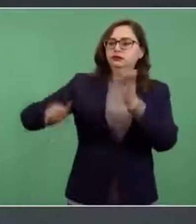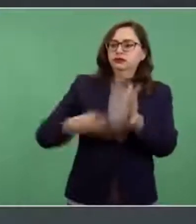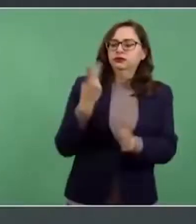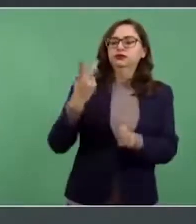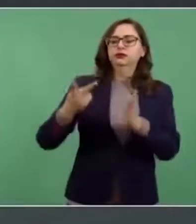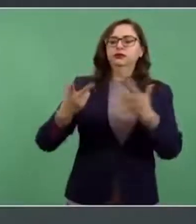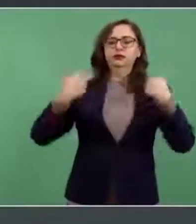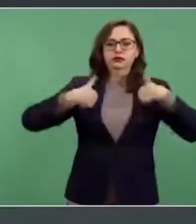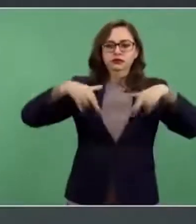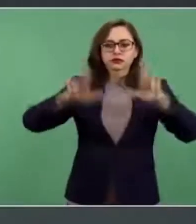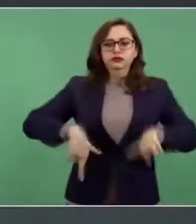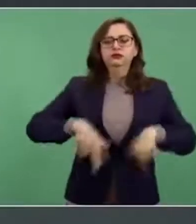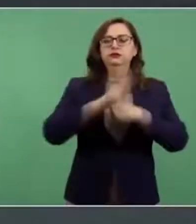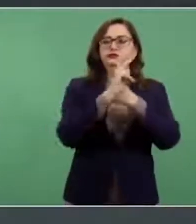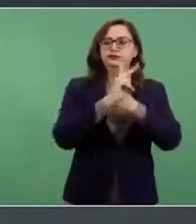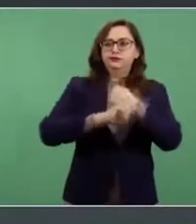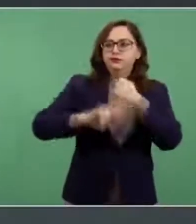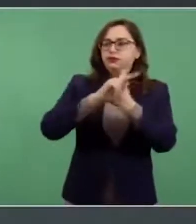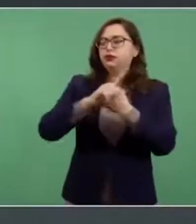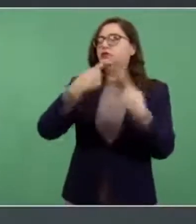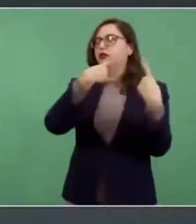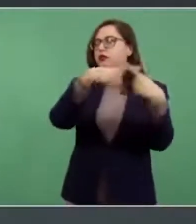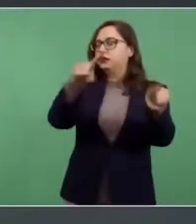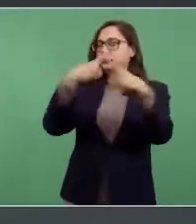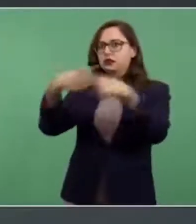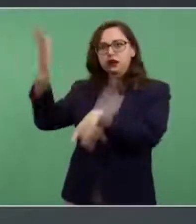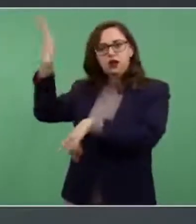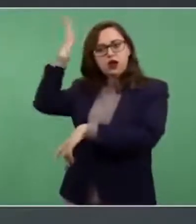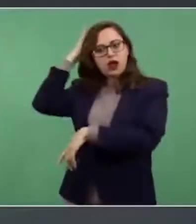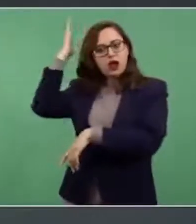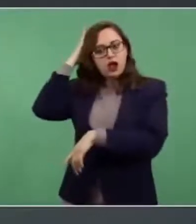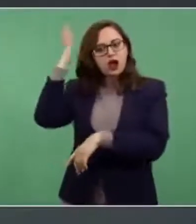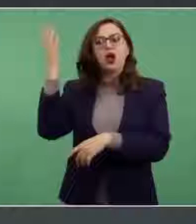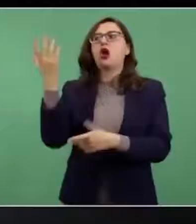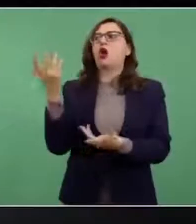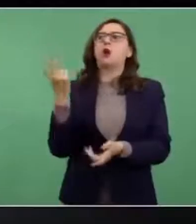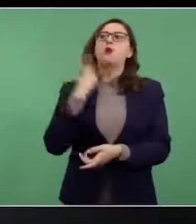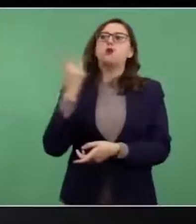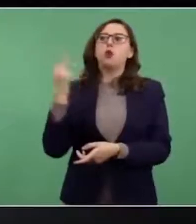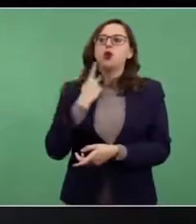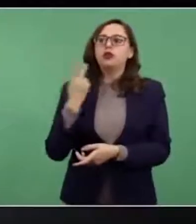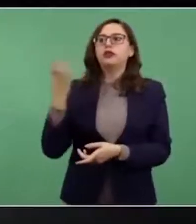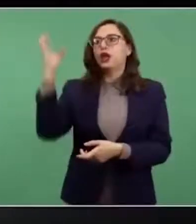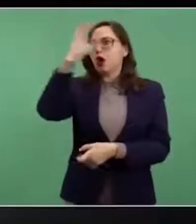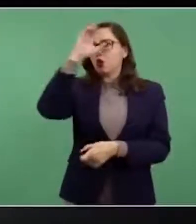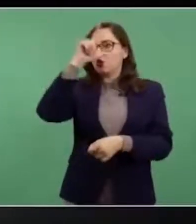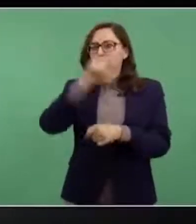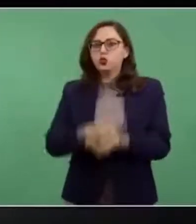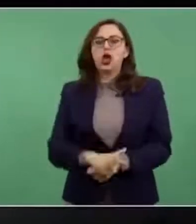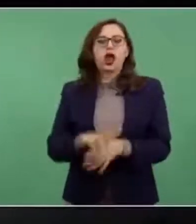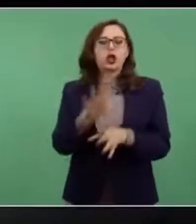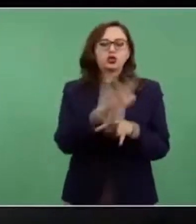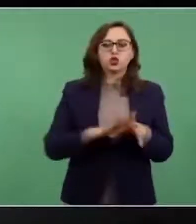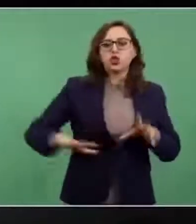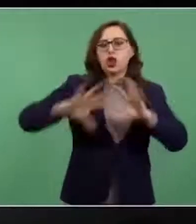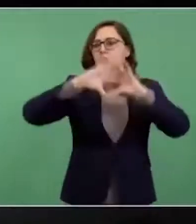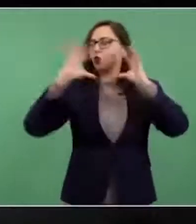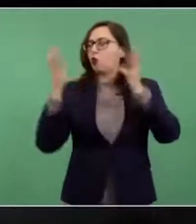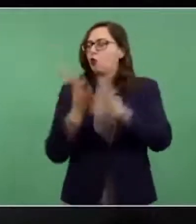hombres, líderes sociales, de diversas expresiones políticas, sociales y culturales del